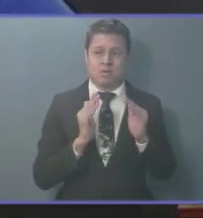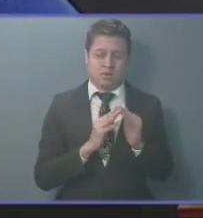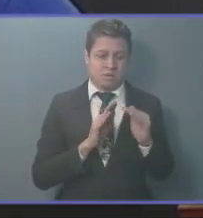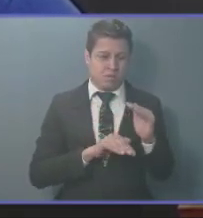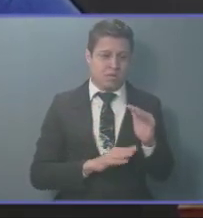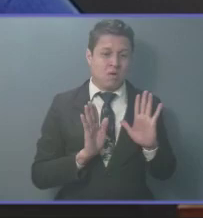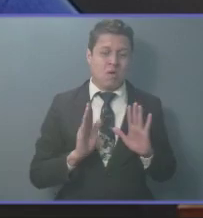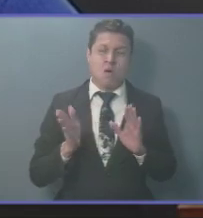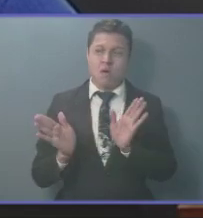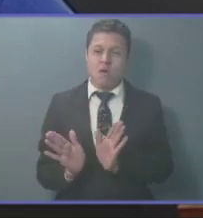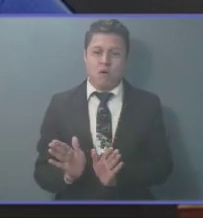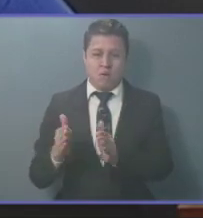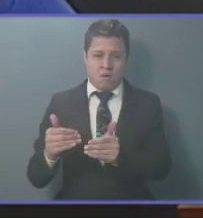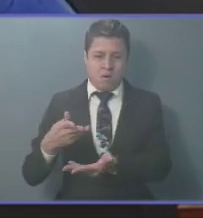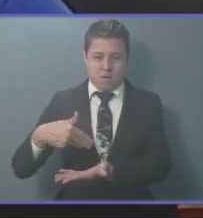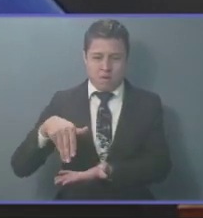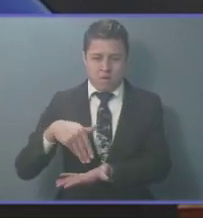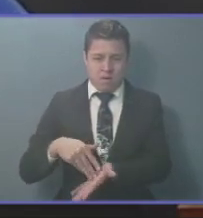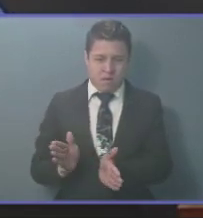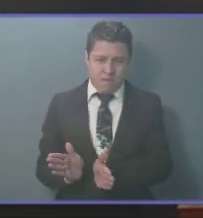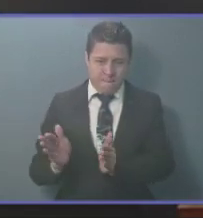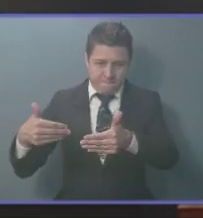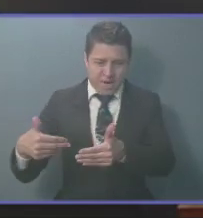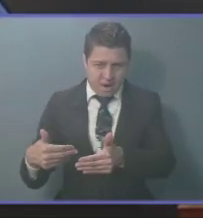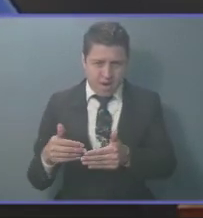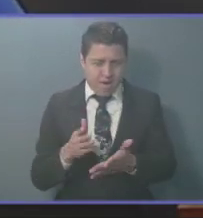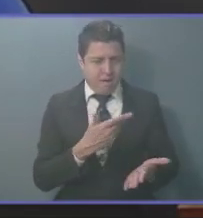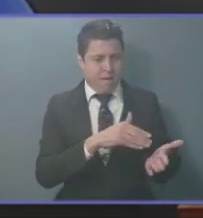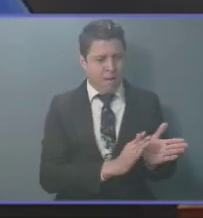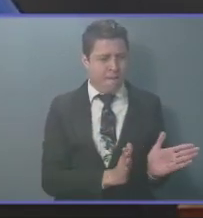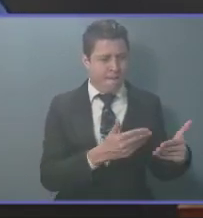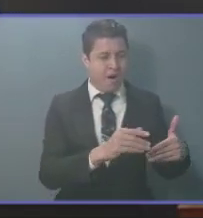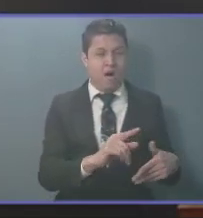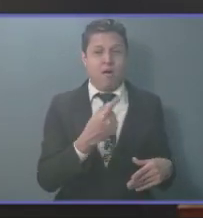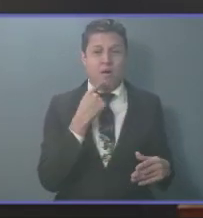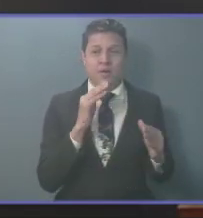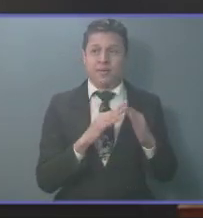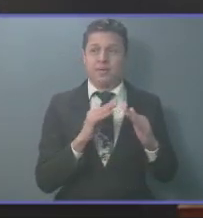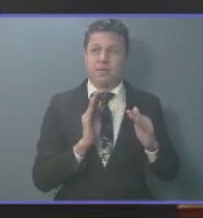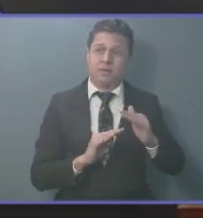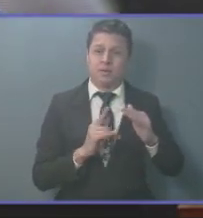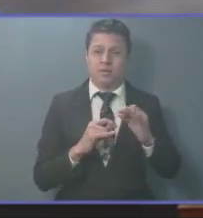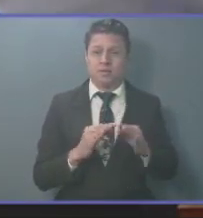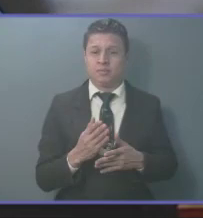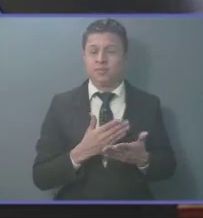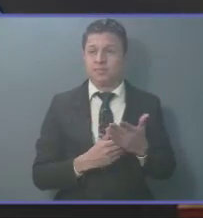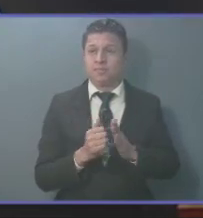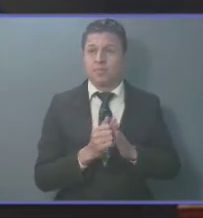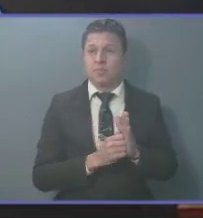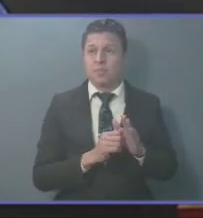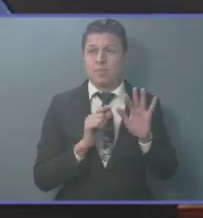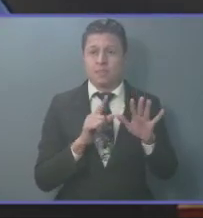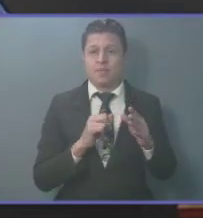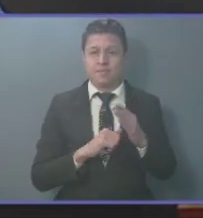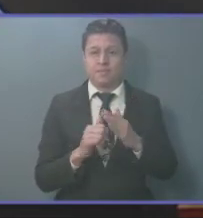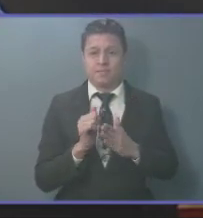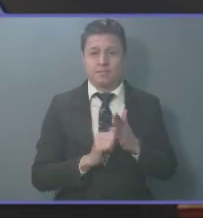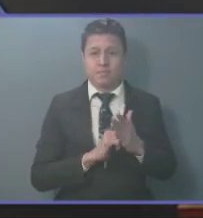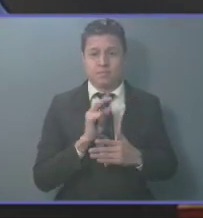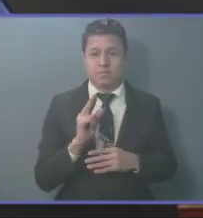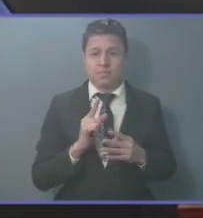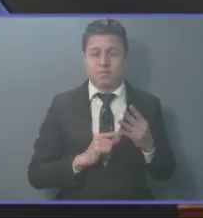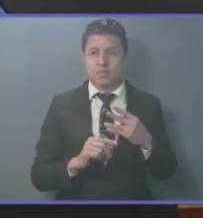el hecho de romper con la cuarentena domiciliar obligatoria. Artículos 6, 2, 17 y